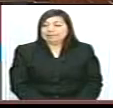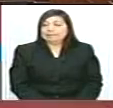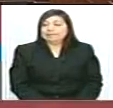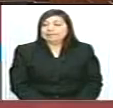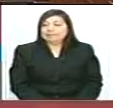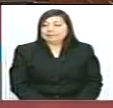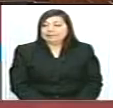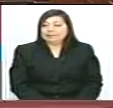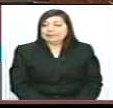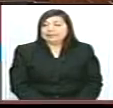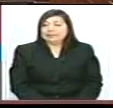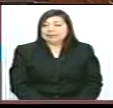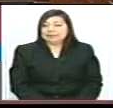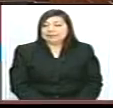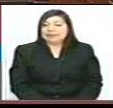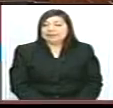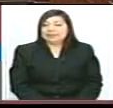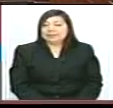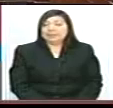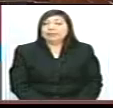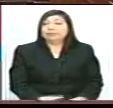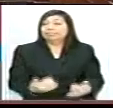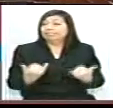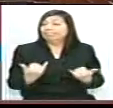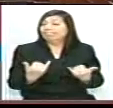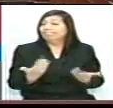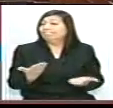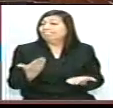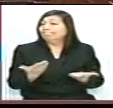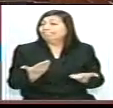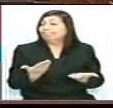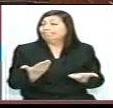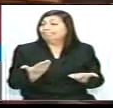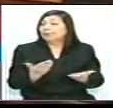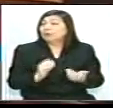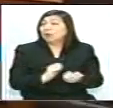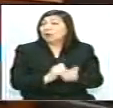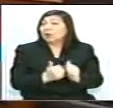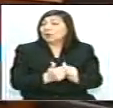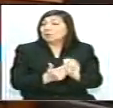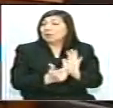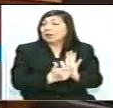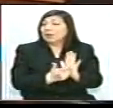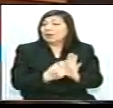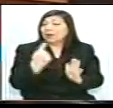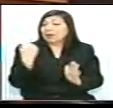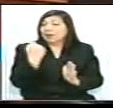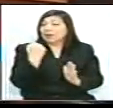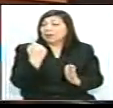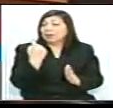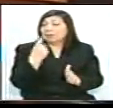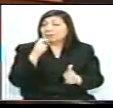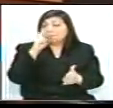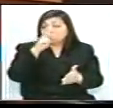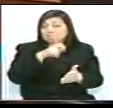Gracias, presidenta. Presidenta, esta es una pequeña modificación a la Ley General de Minería que